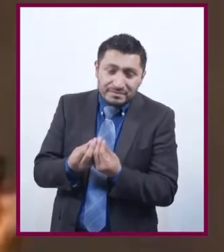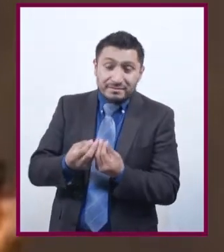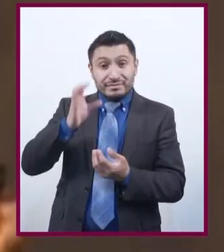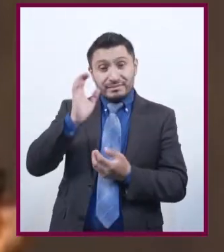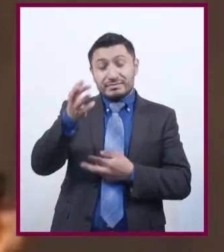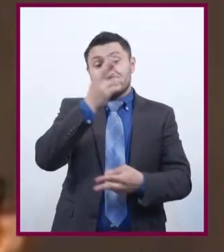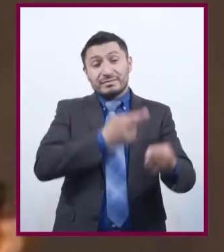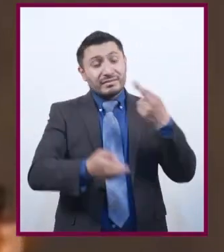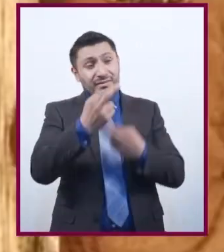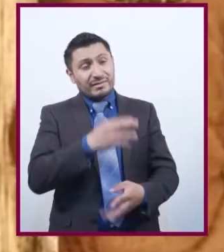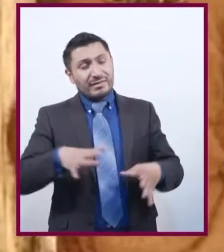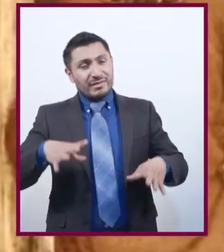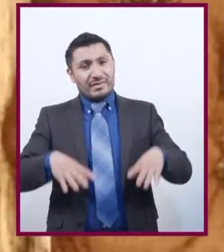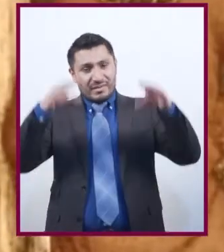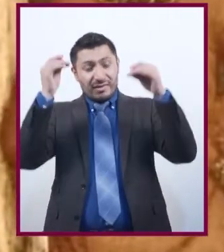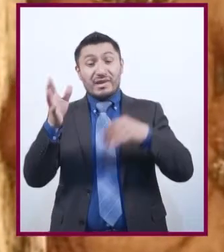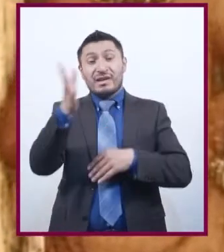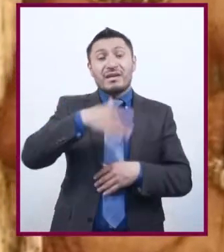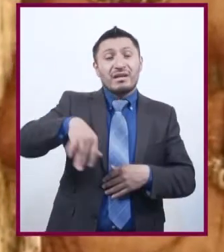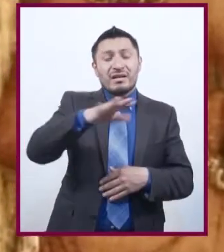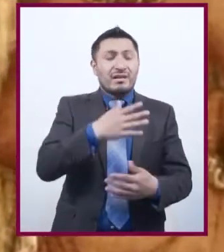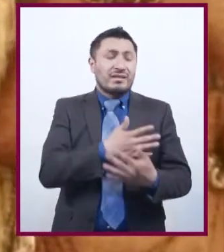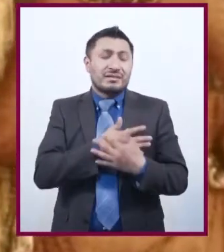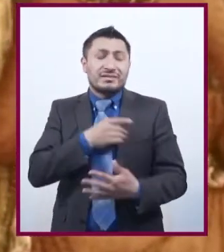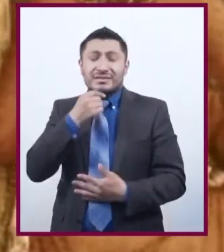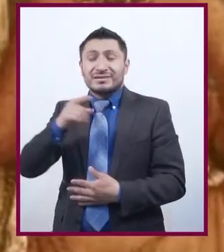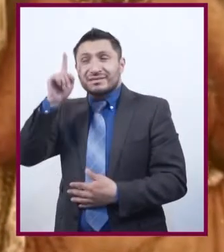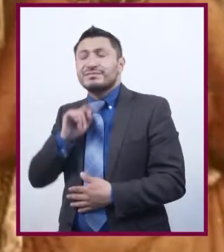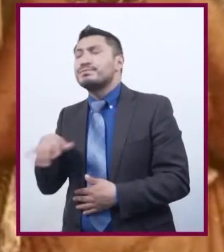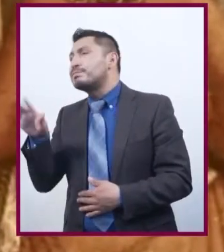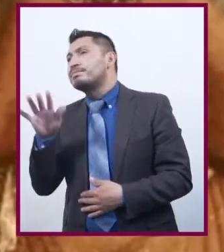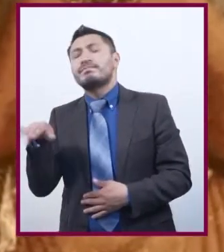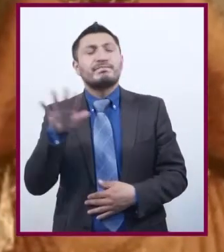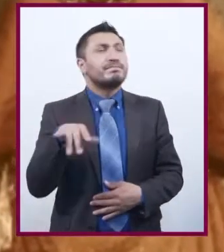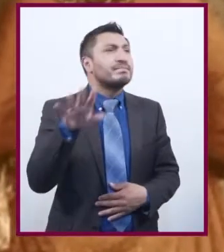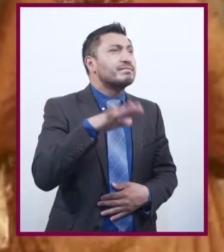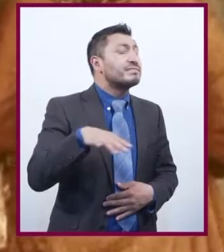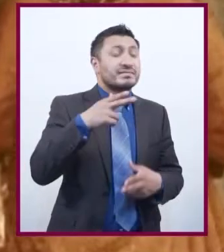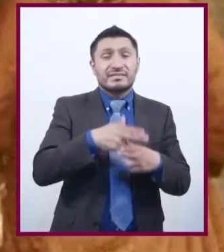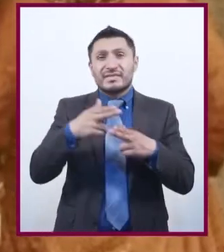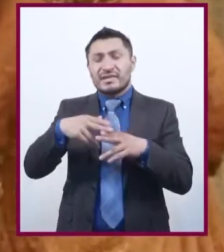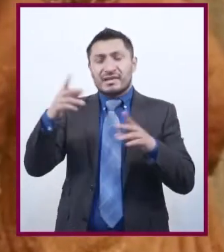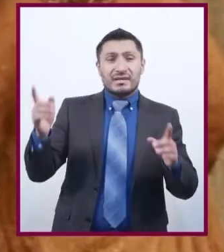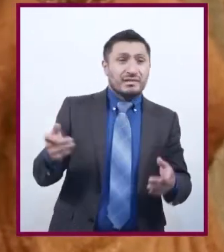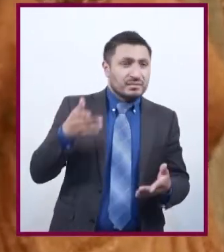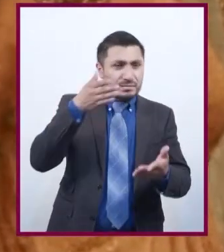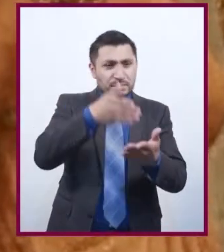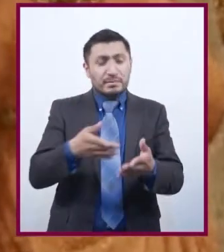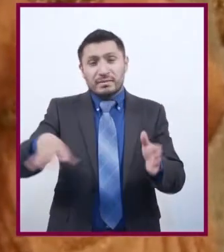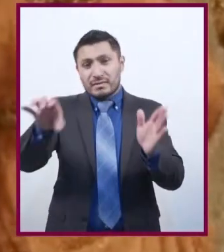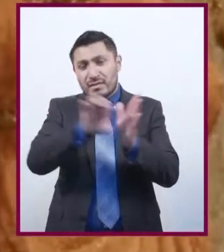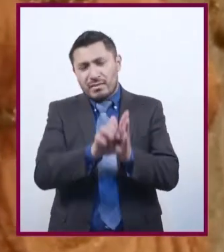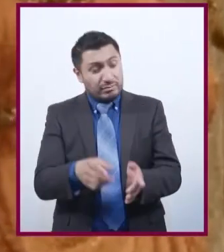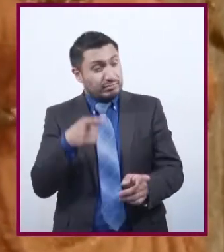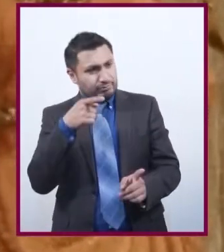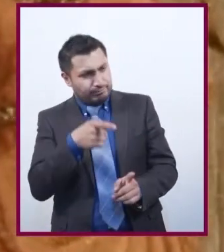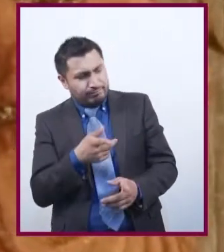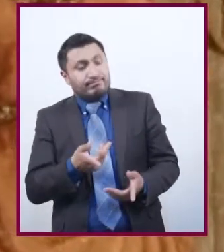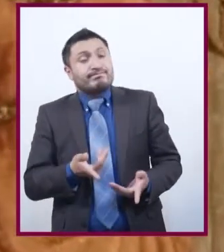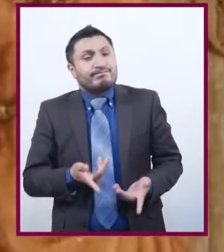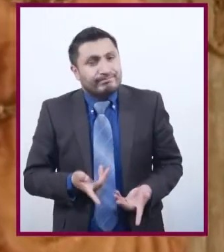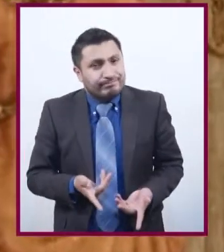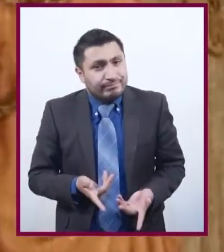una vida a su lado Cuando regresó al palacio buscó a su amada por todos lados hasta que llegó